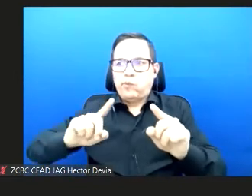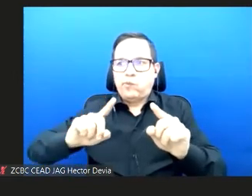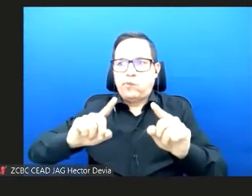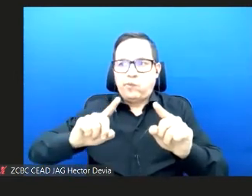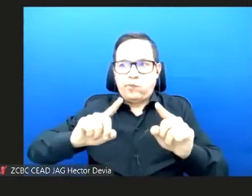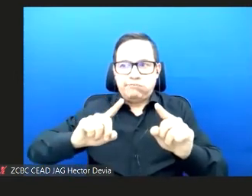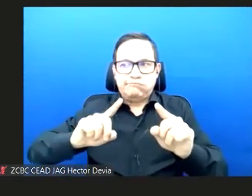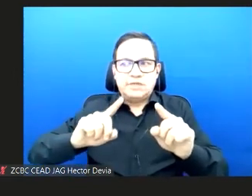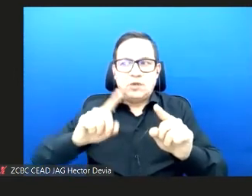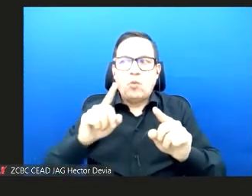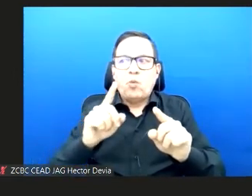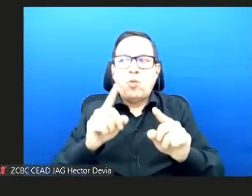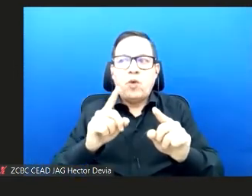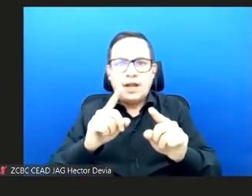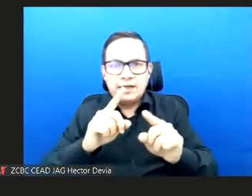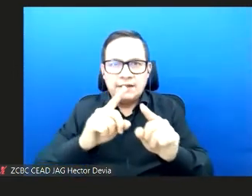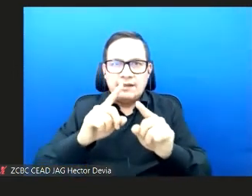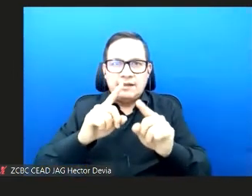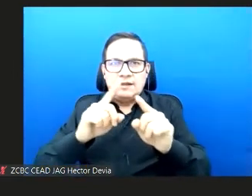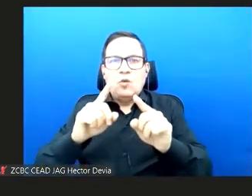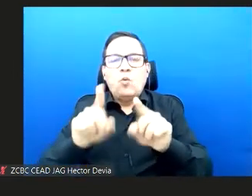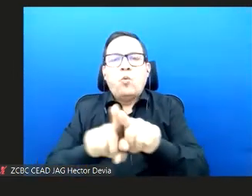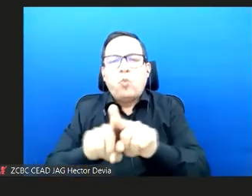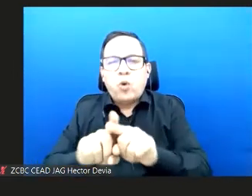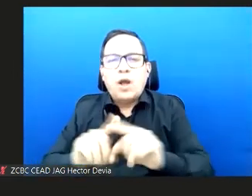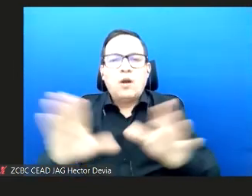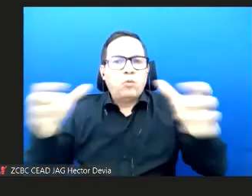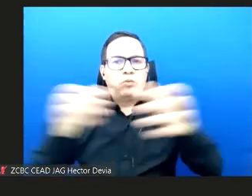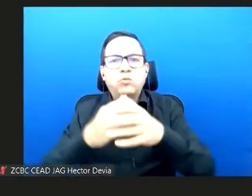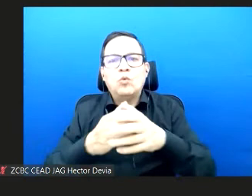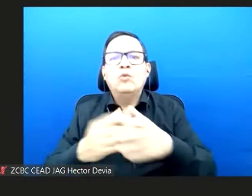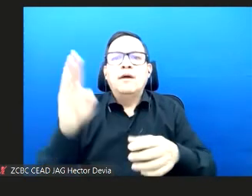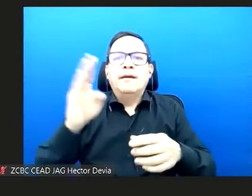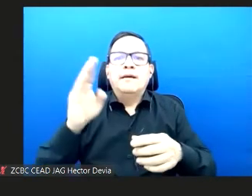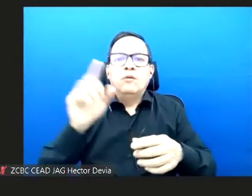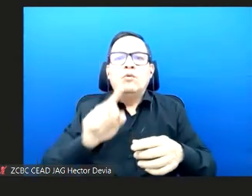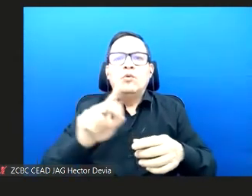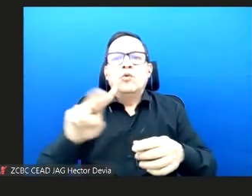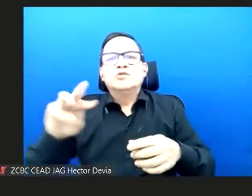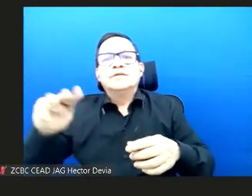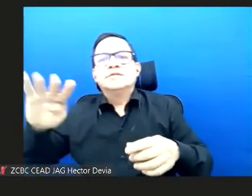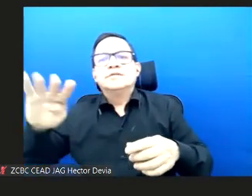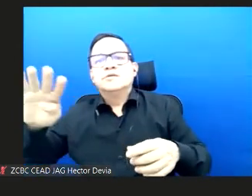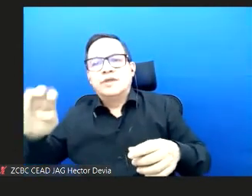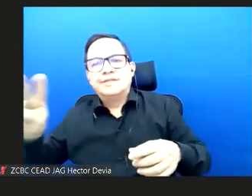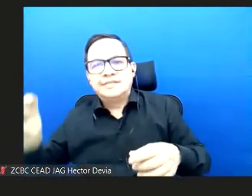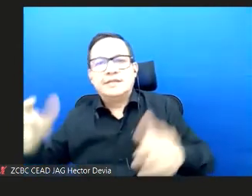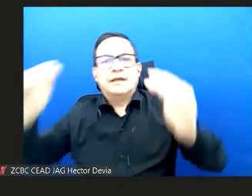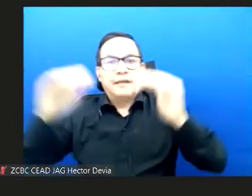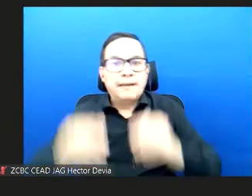7. Tenemos el conjunto B, 3, 5, 6, 7, 8, ¿sí?